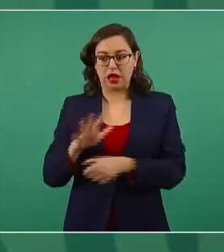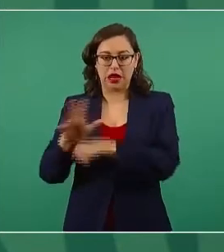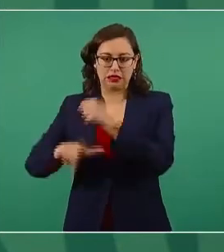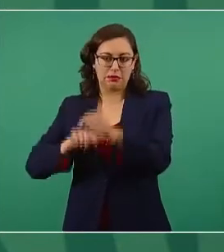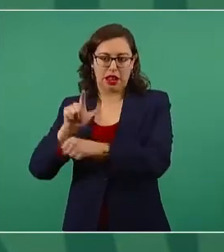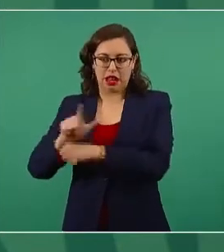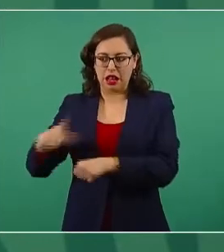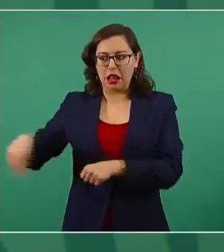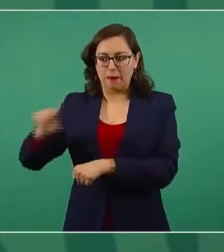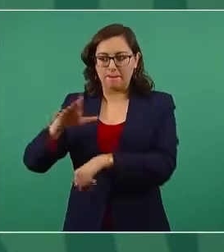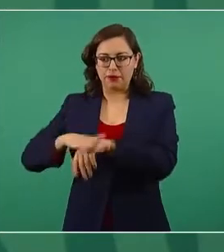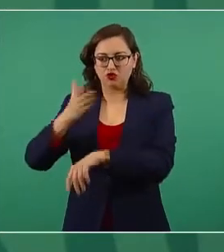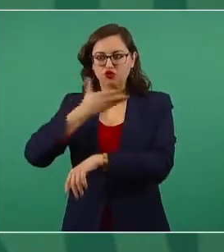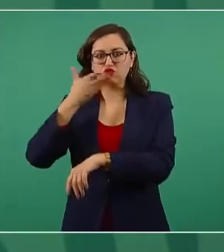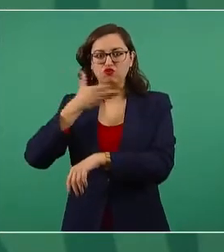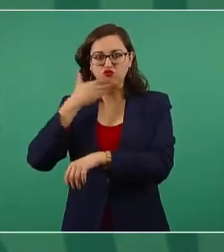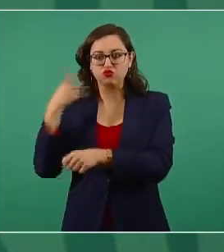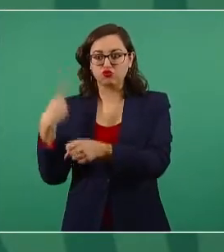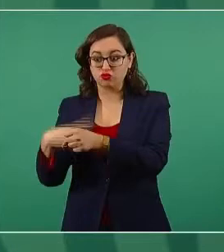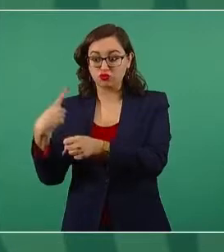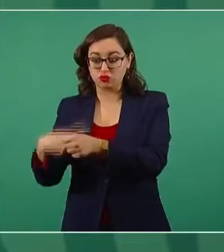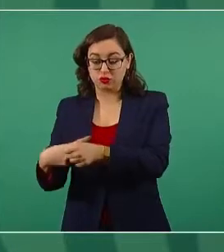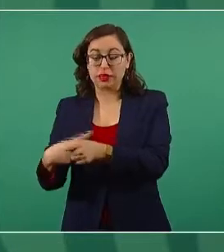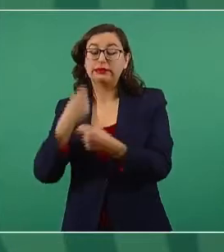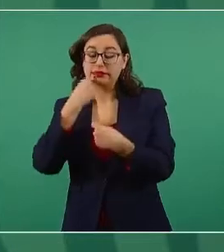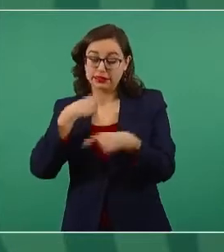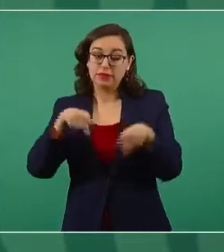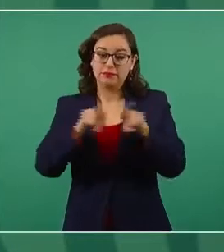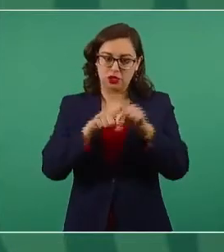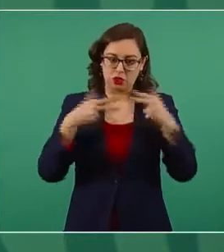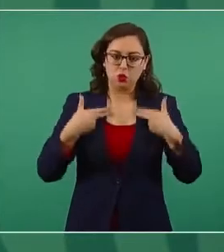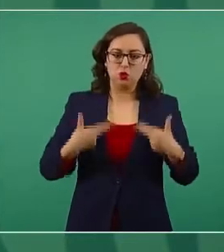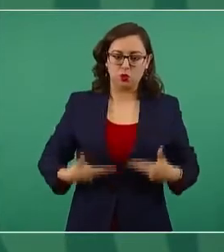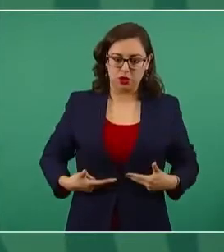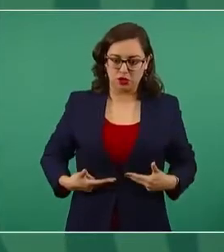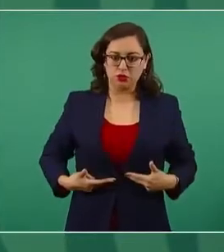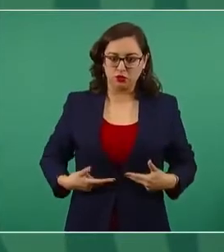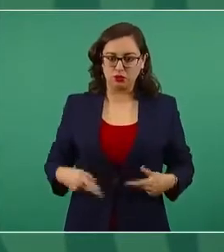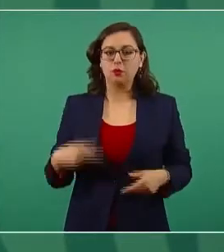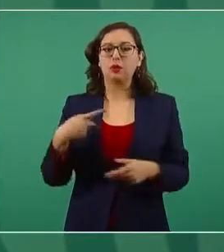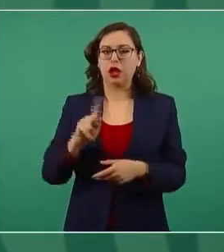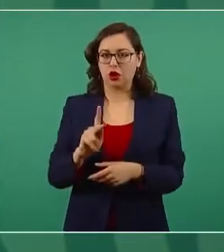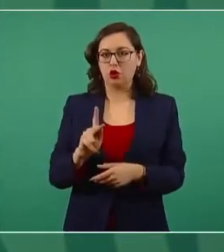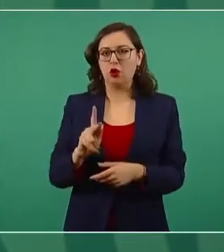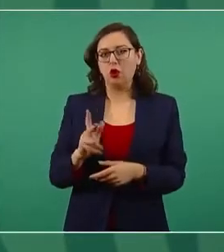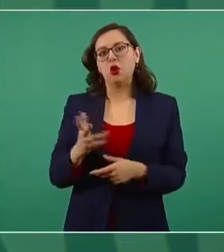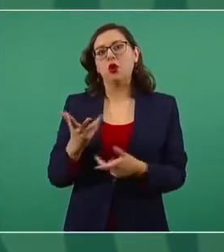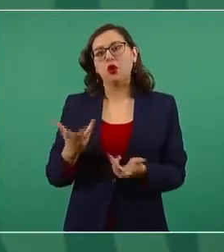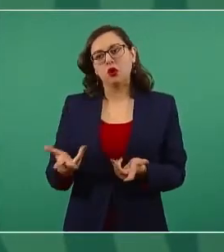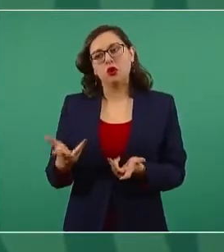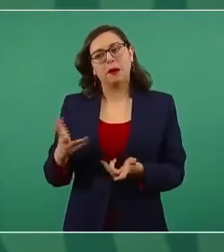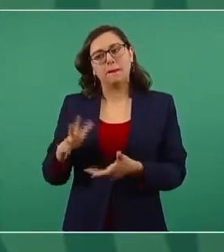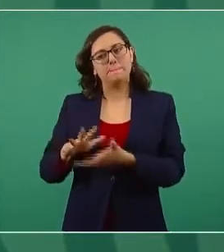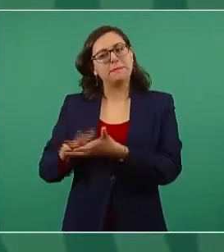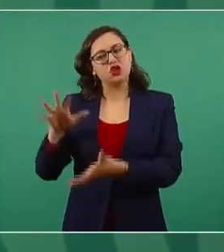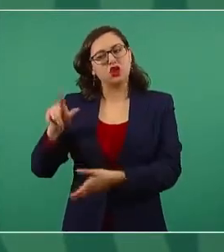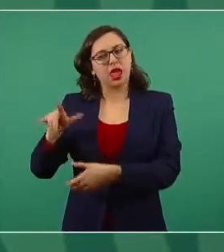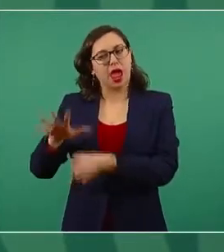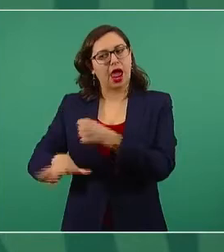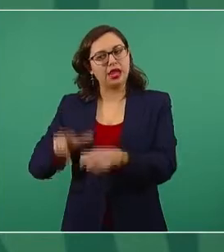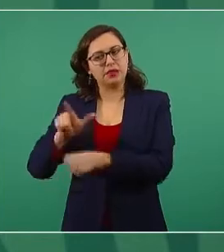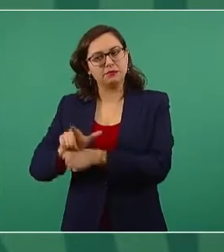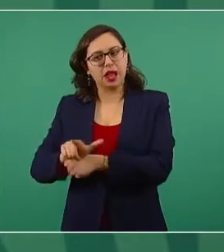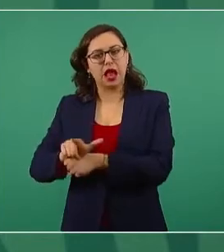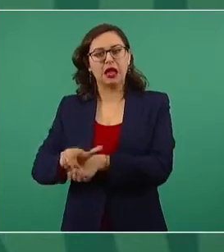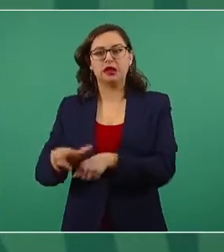animal, incluyendo a los seres humanos, pero el resto del reino animal también es afectado, múltiples especies,